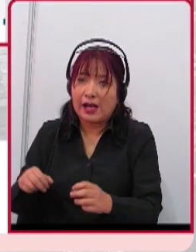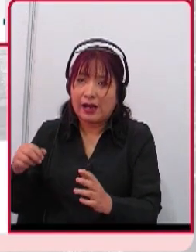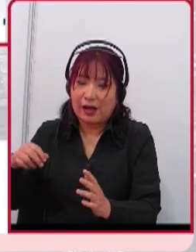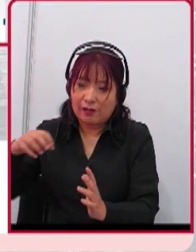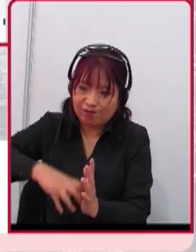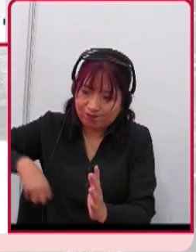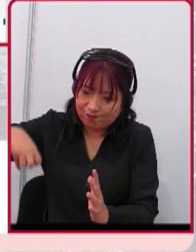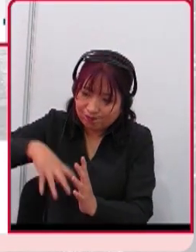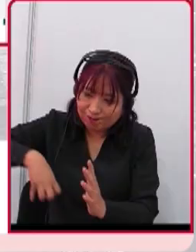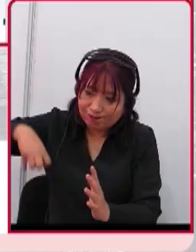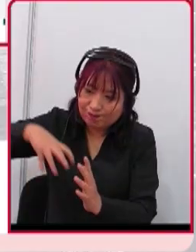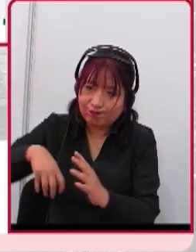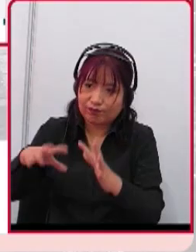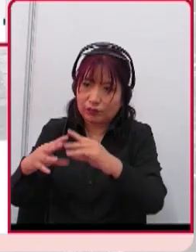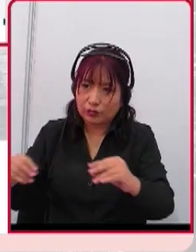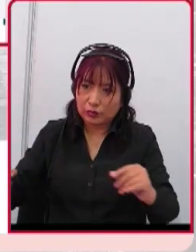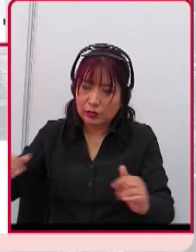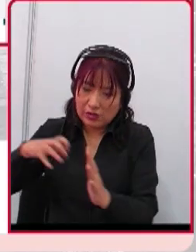directa, ¿correcto?